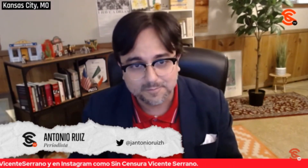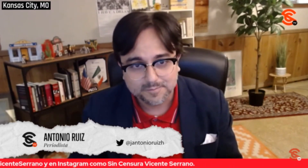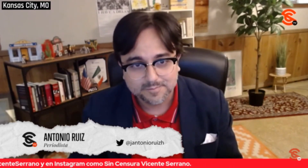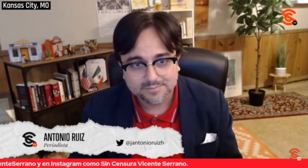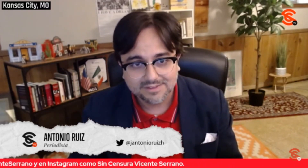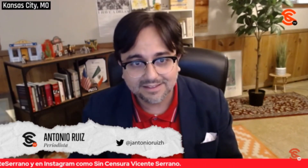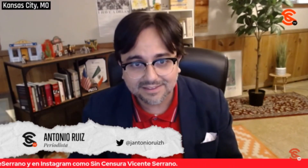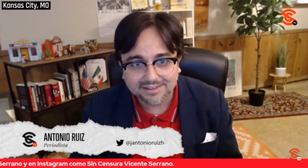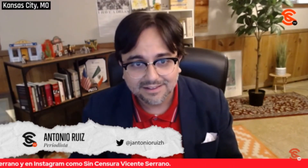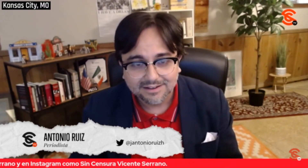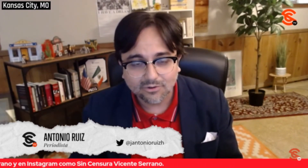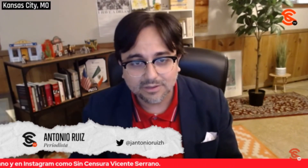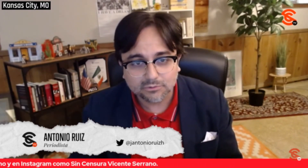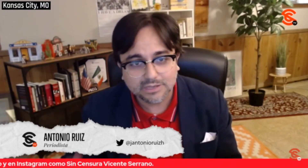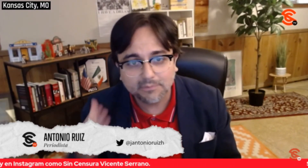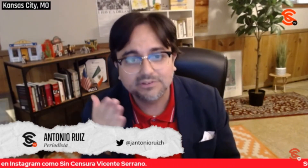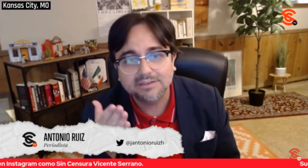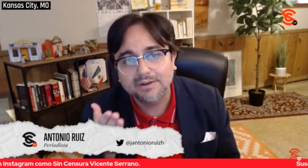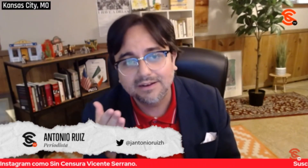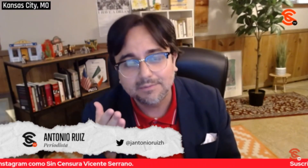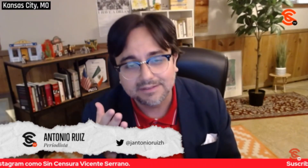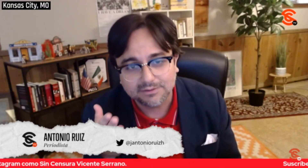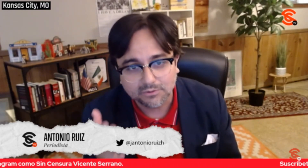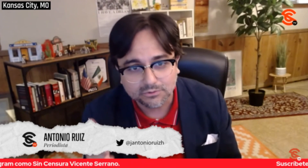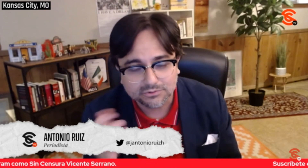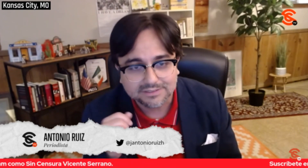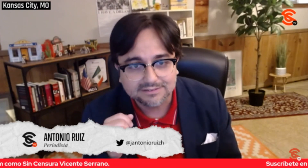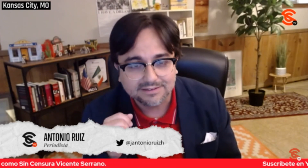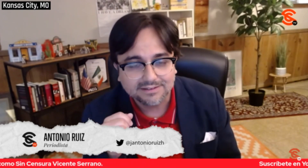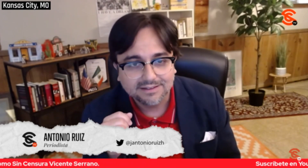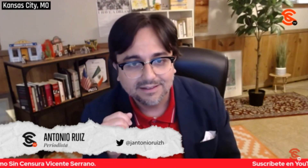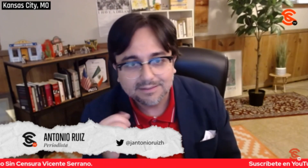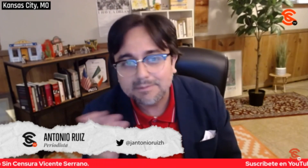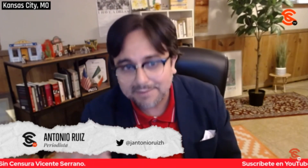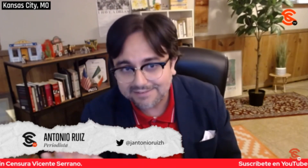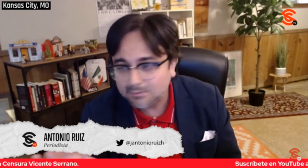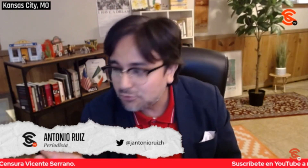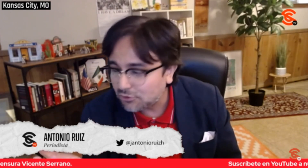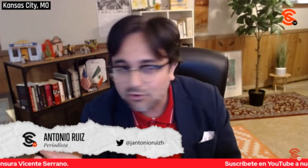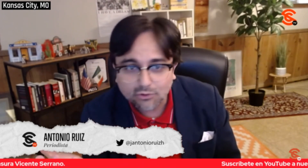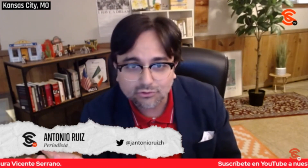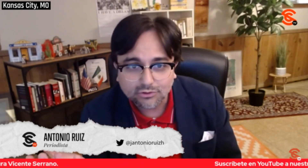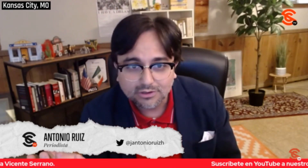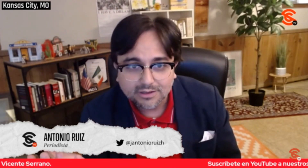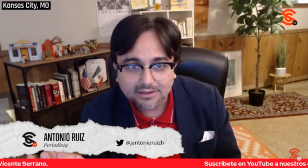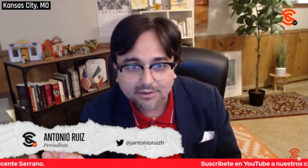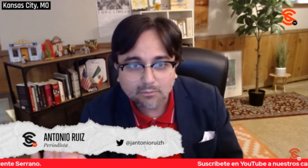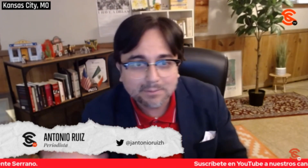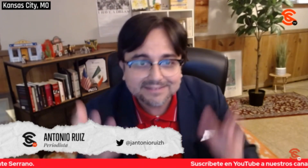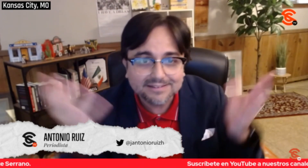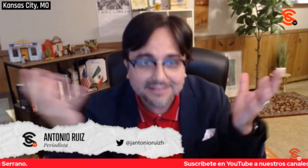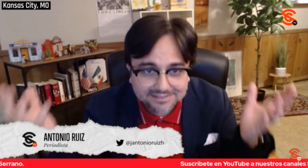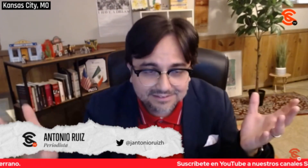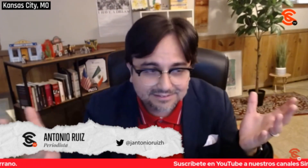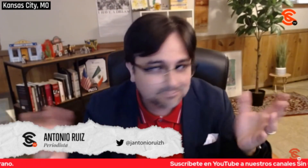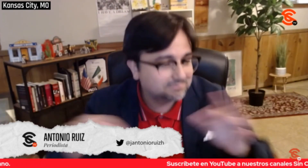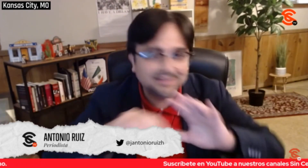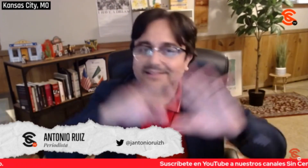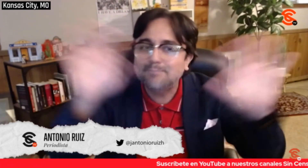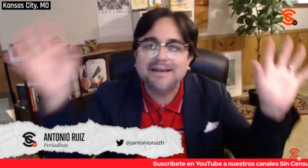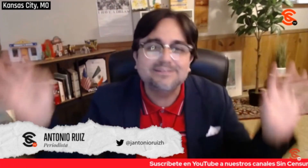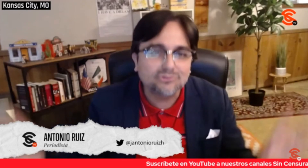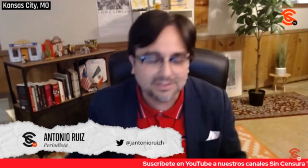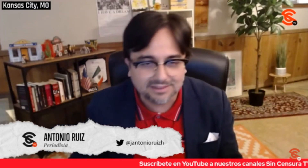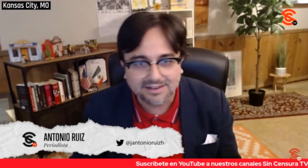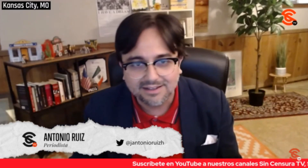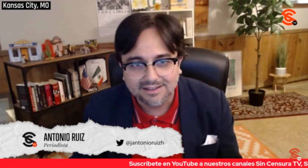Serrano. Aquí lo que buscamos es llevarle la verdad con justicia. Y me parece muy jocoso que un presidente